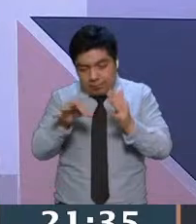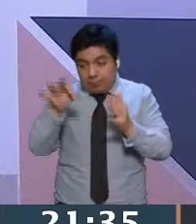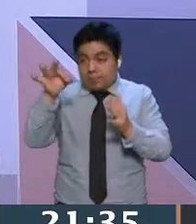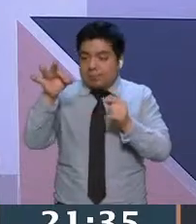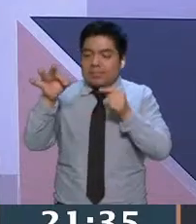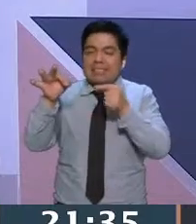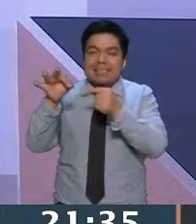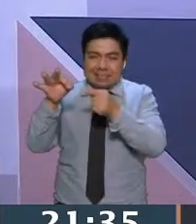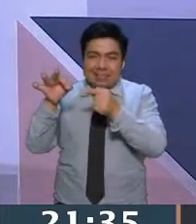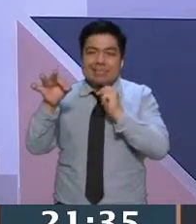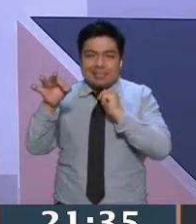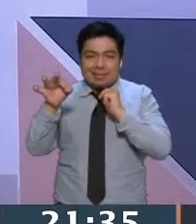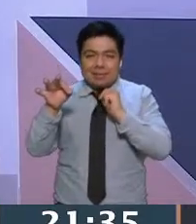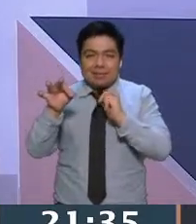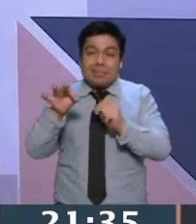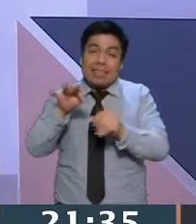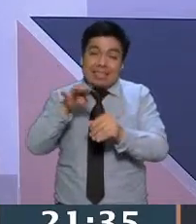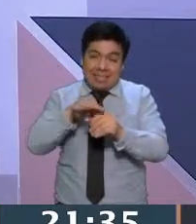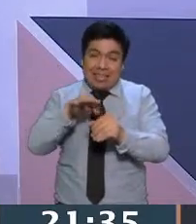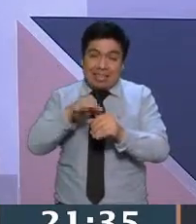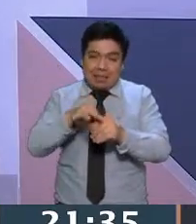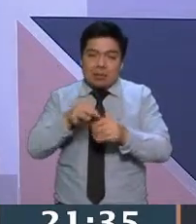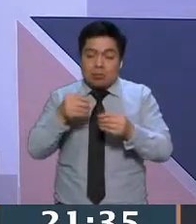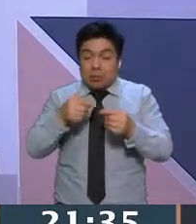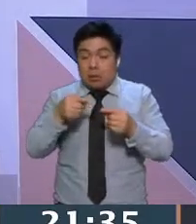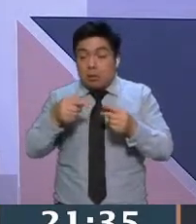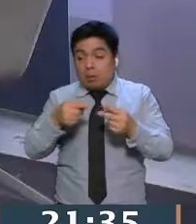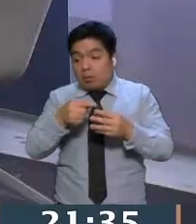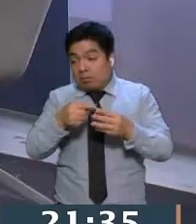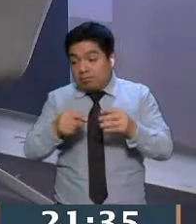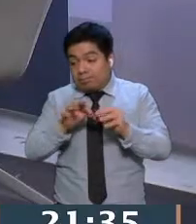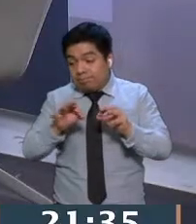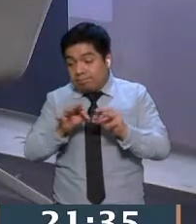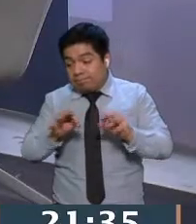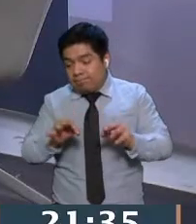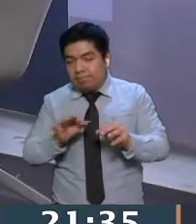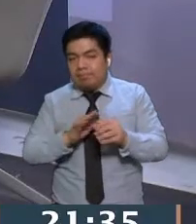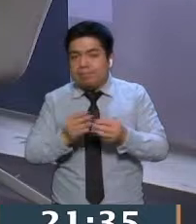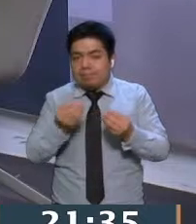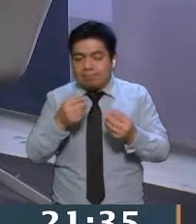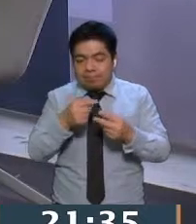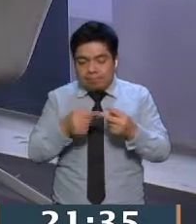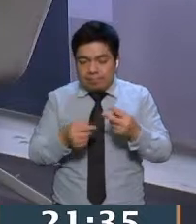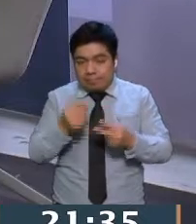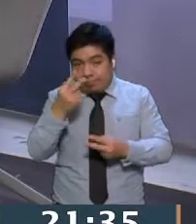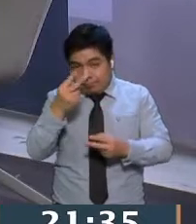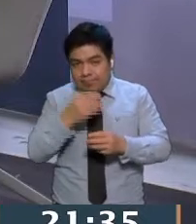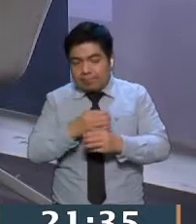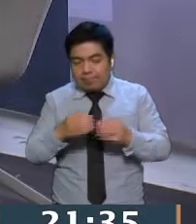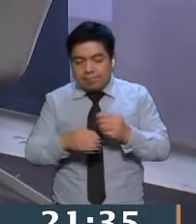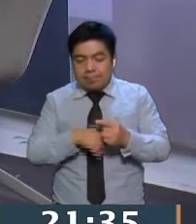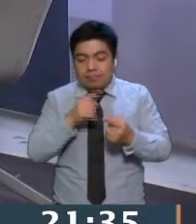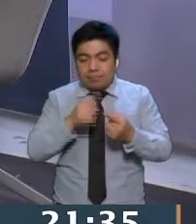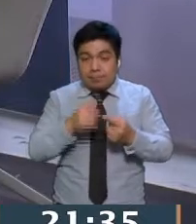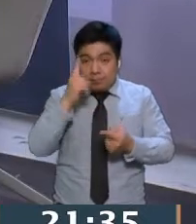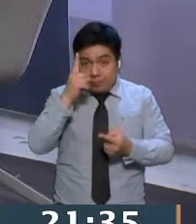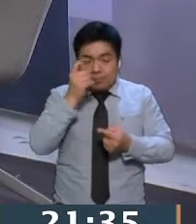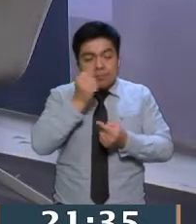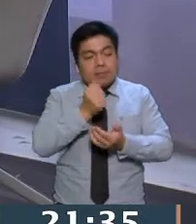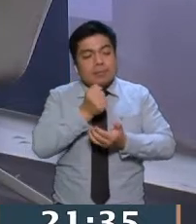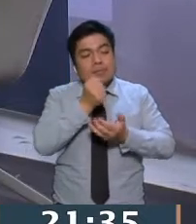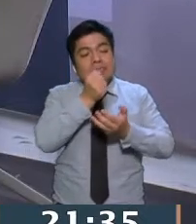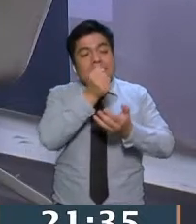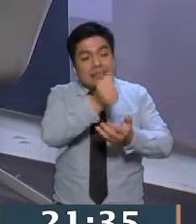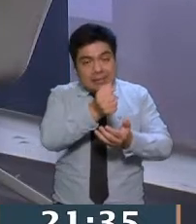reforma a lo electoral. Y que bueno, son muchos detalles, pero de lo que más brinca son 2 cosas. Lo del presupuesto, que es